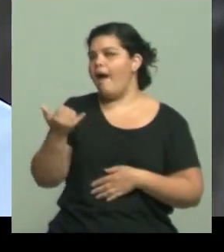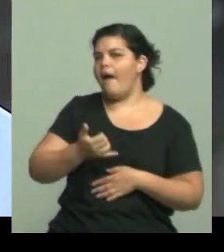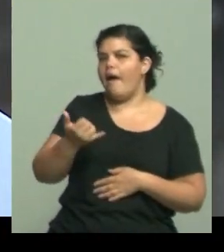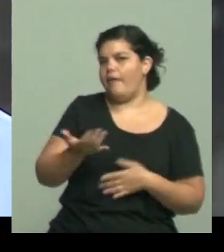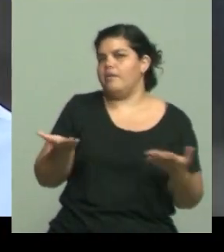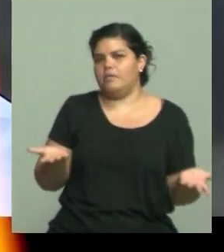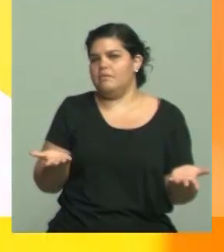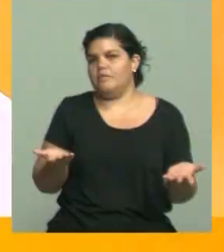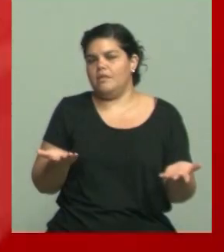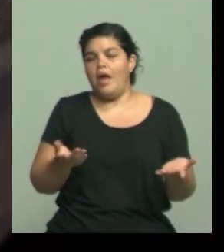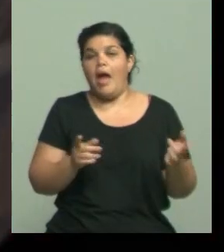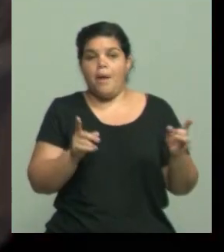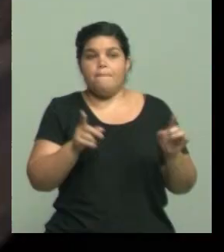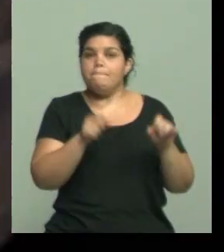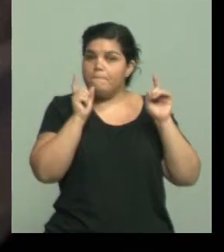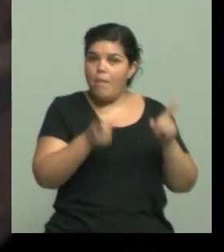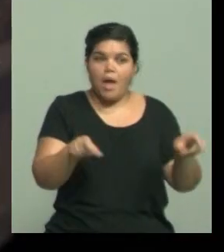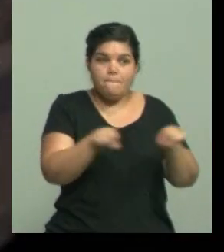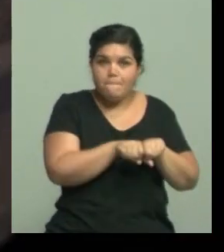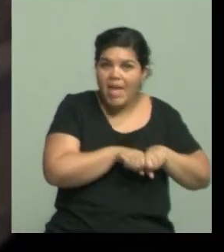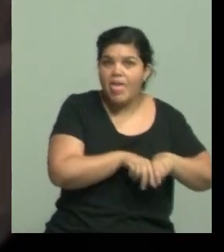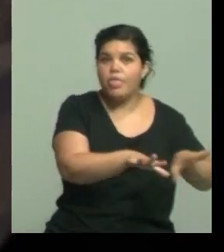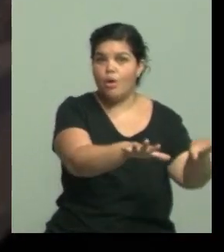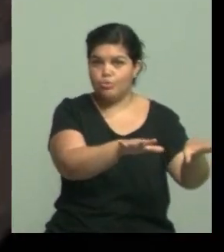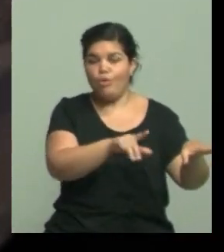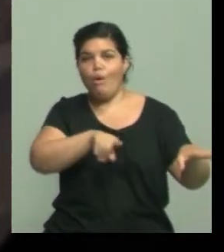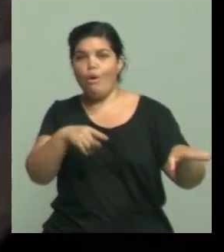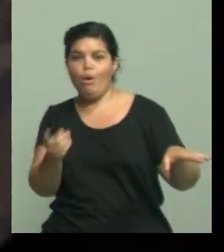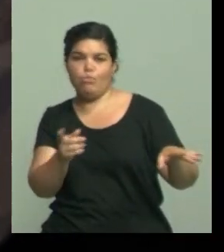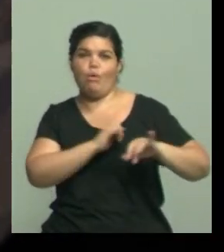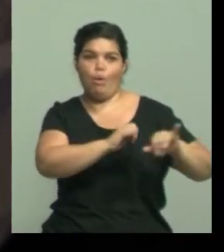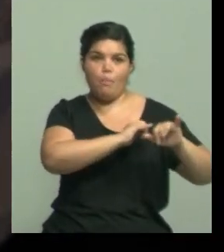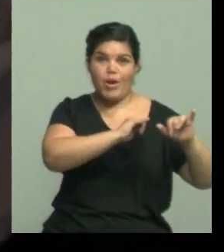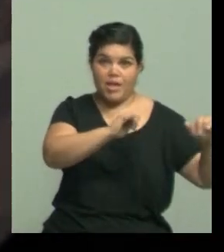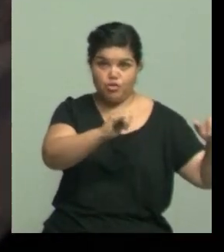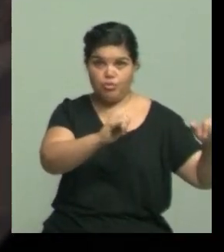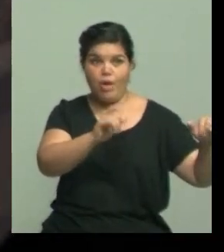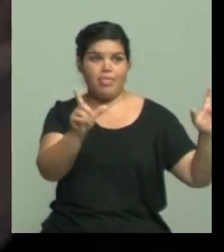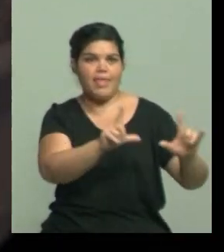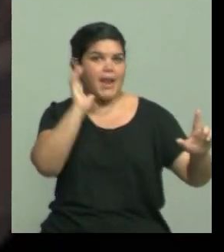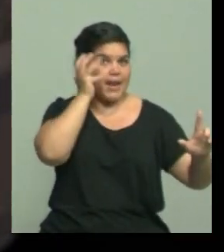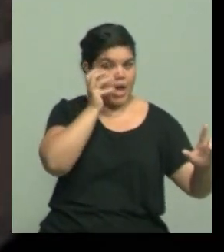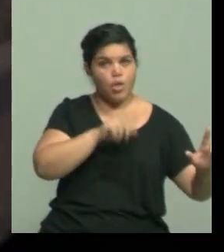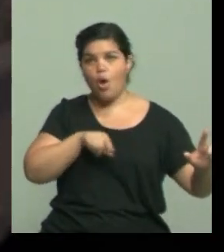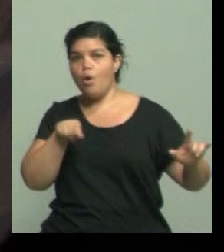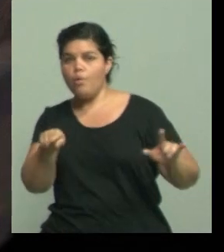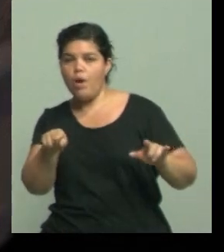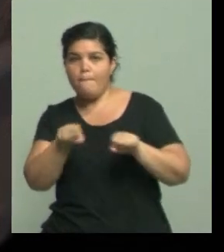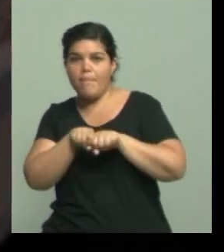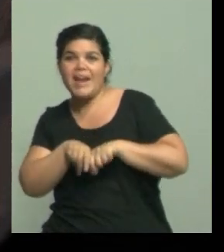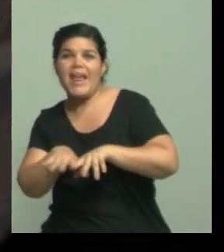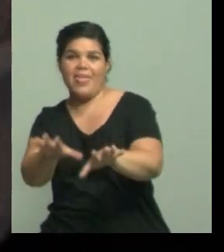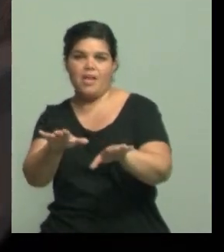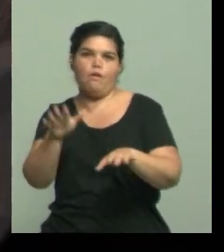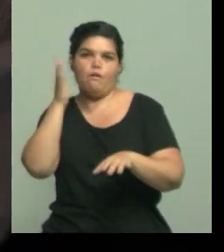comunicación también buscan las redes sociales. Se han metido en las redes sociales. Están ahora con equipos de trabajo buscando cómo llegar a